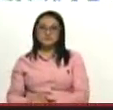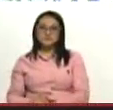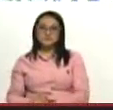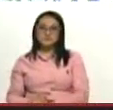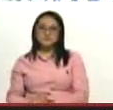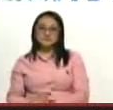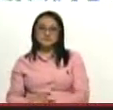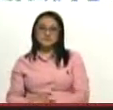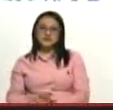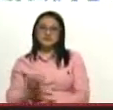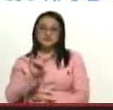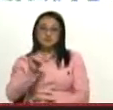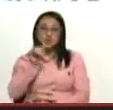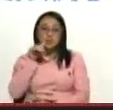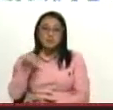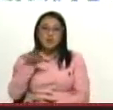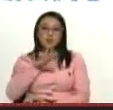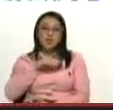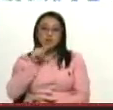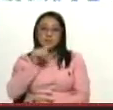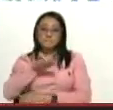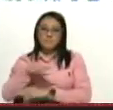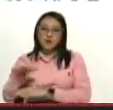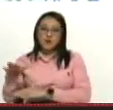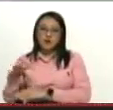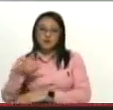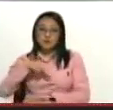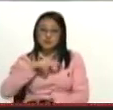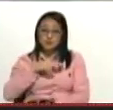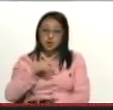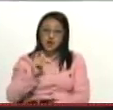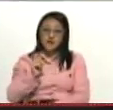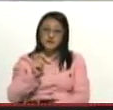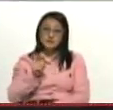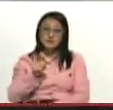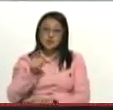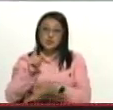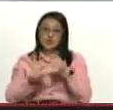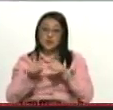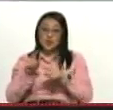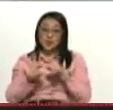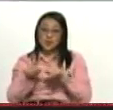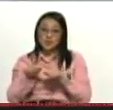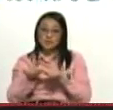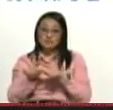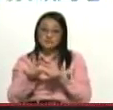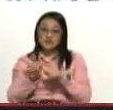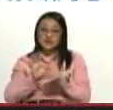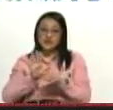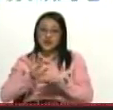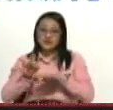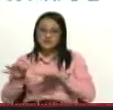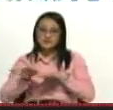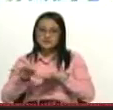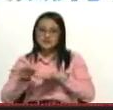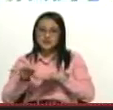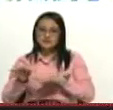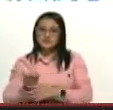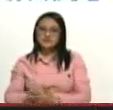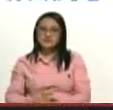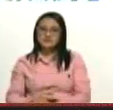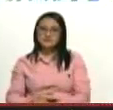son pueblos del mar y cuando tú tienes ese tipo de civilización como la civilización de las Islas